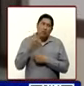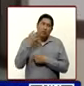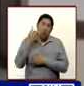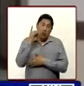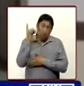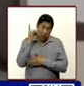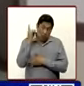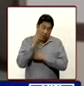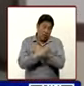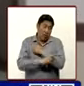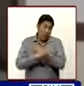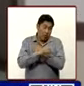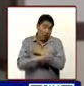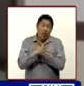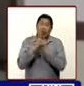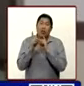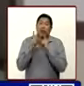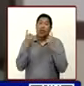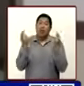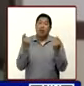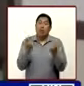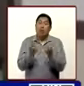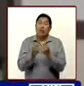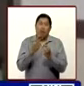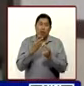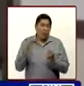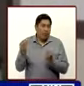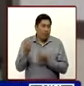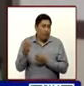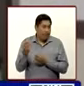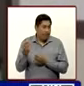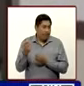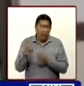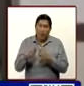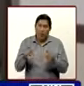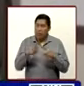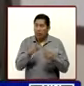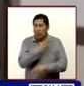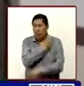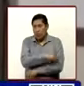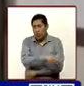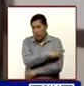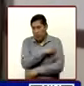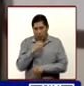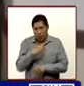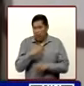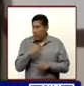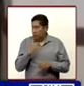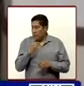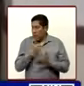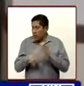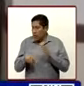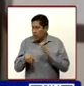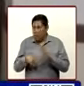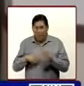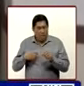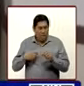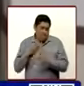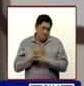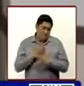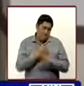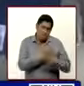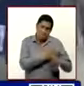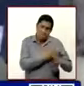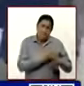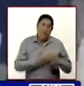nacionales como departamentales, y autoridades de los diferentes hospitales, que hacen persecución a